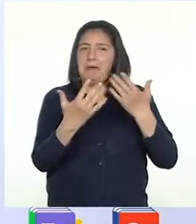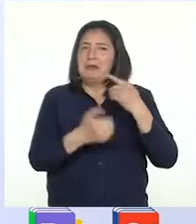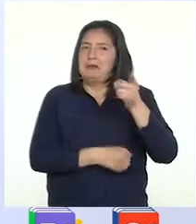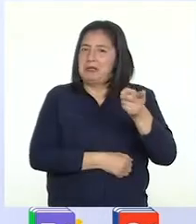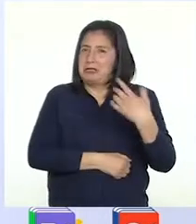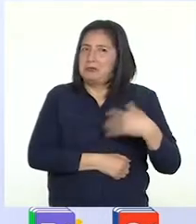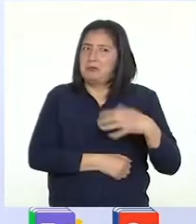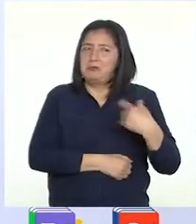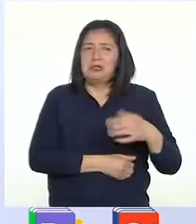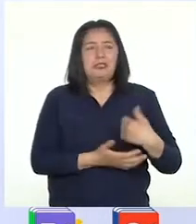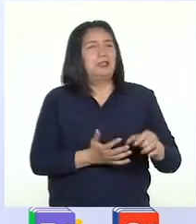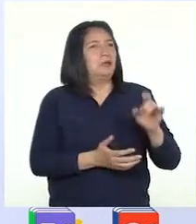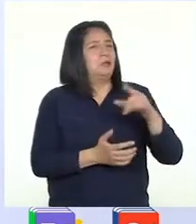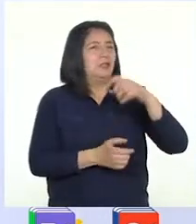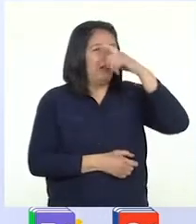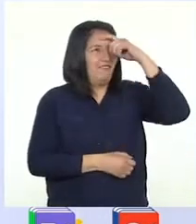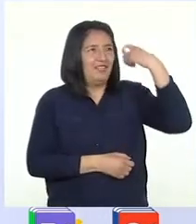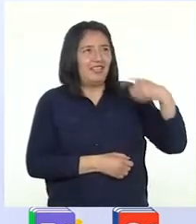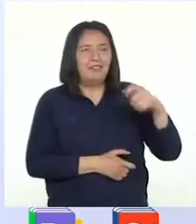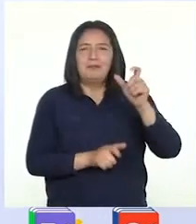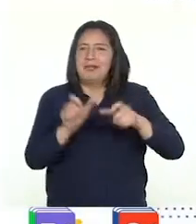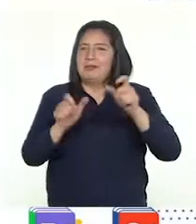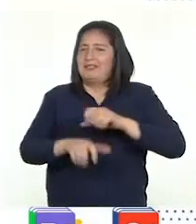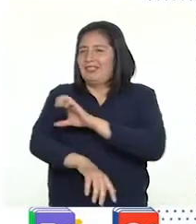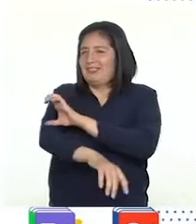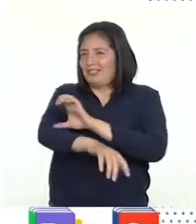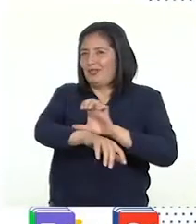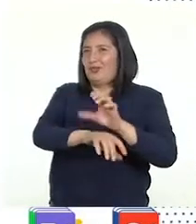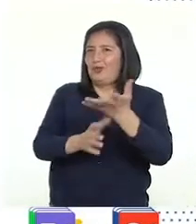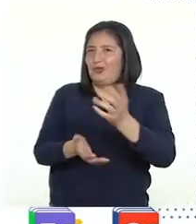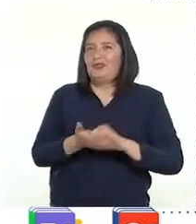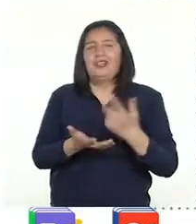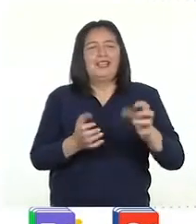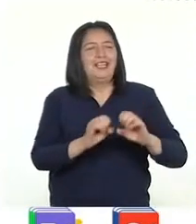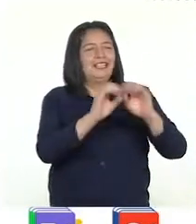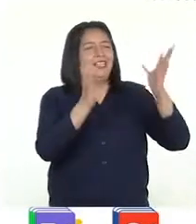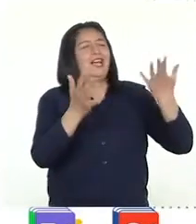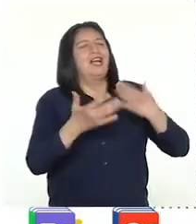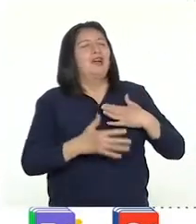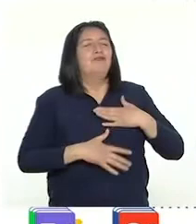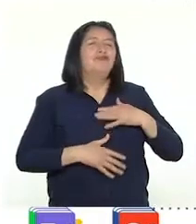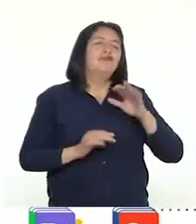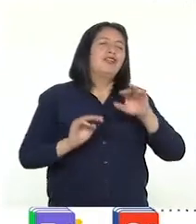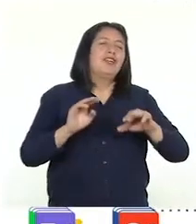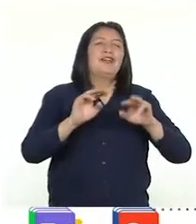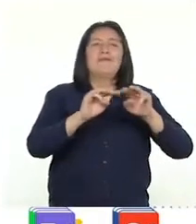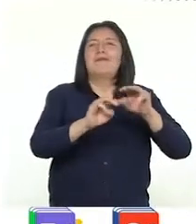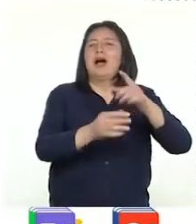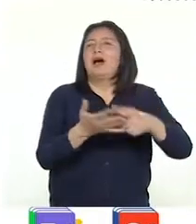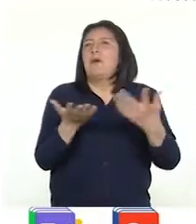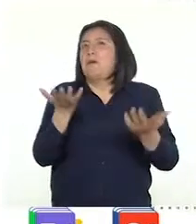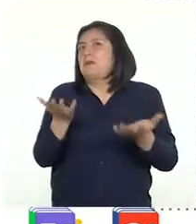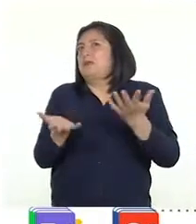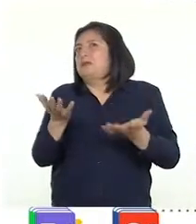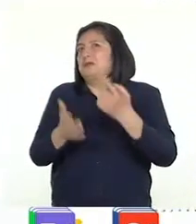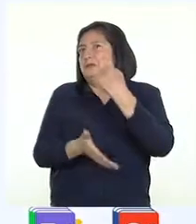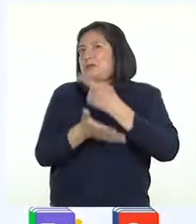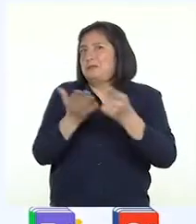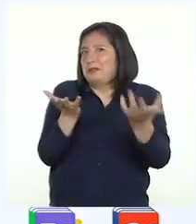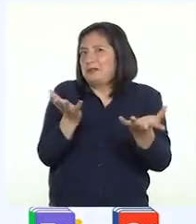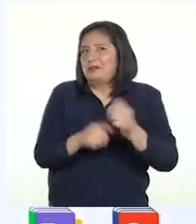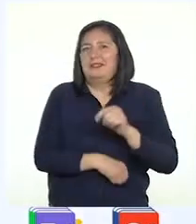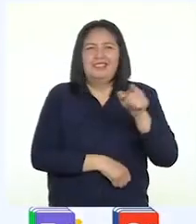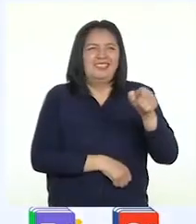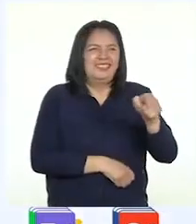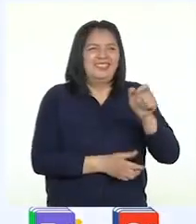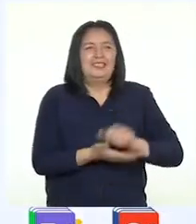una actividad muy usual en el verano para la gente de la costa. Pasar el día en la playa o, si es posible, tal vez una semana.